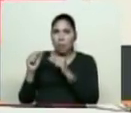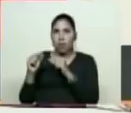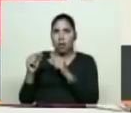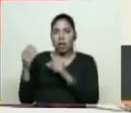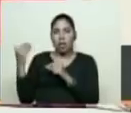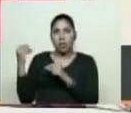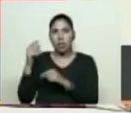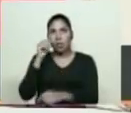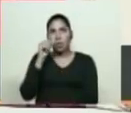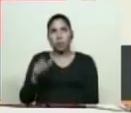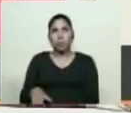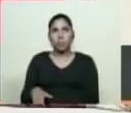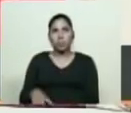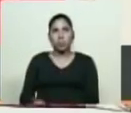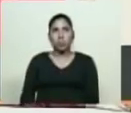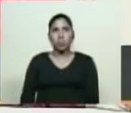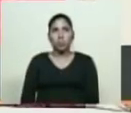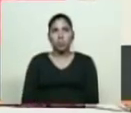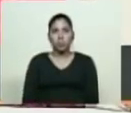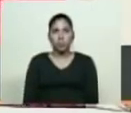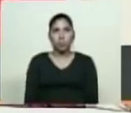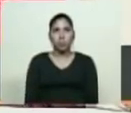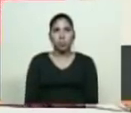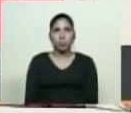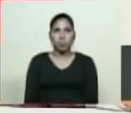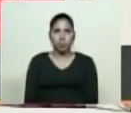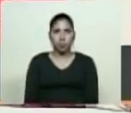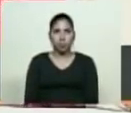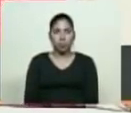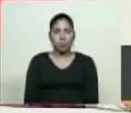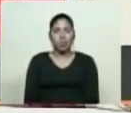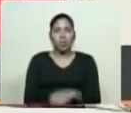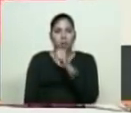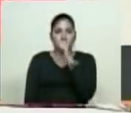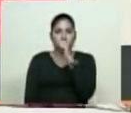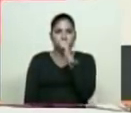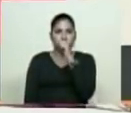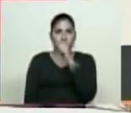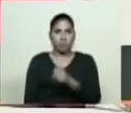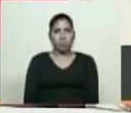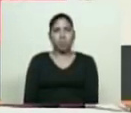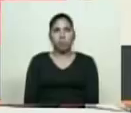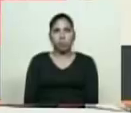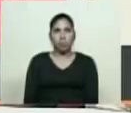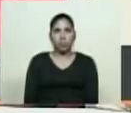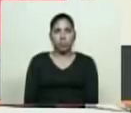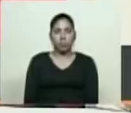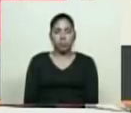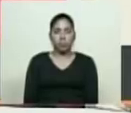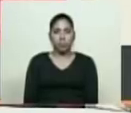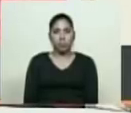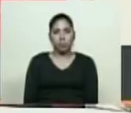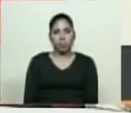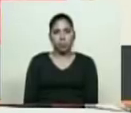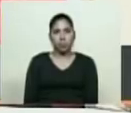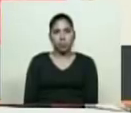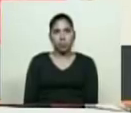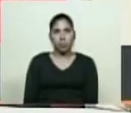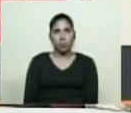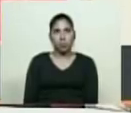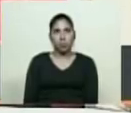Kuczynski con el fujimorismo para dejarlo en libertad, para que siguiera siendo presidente. No, porque eso no fue